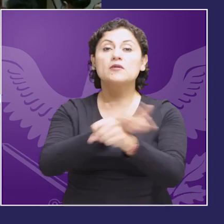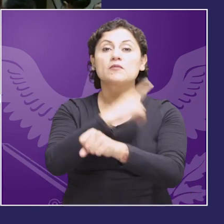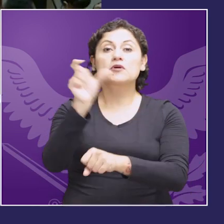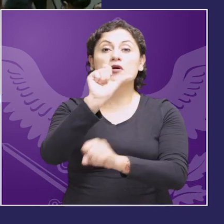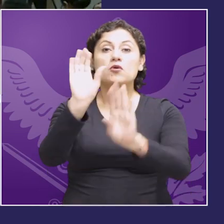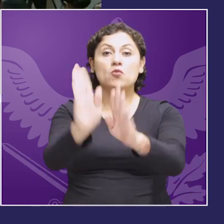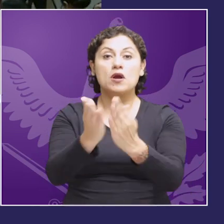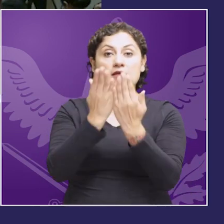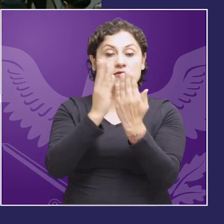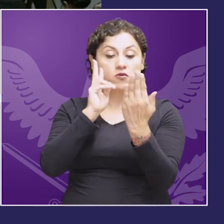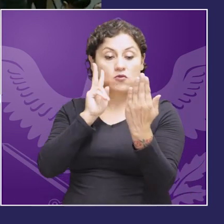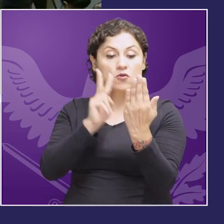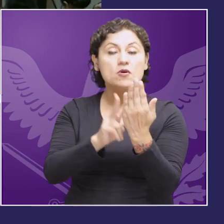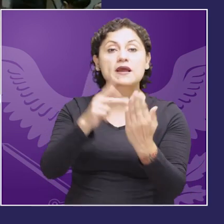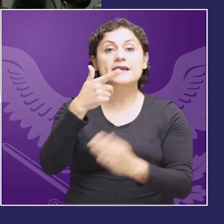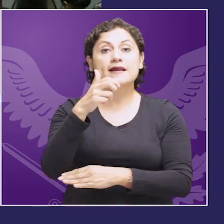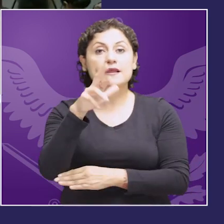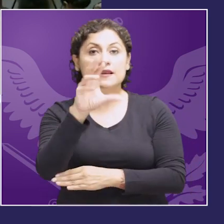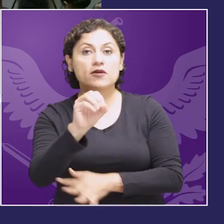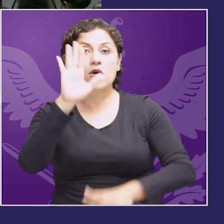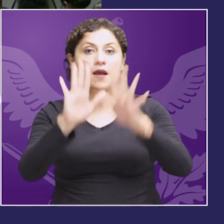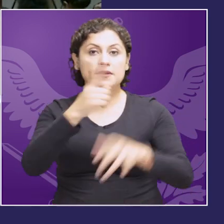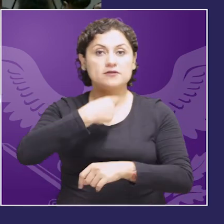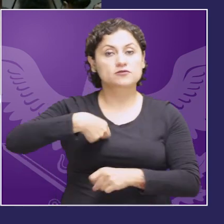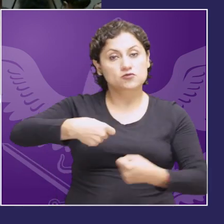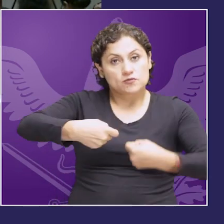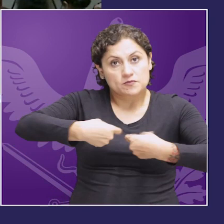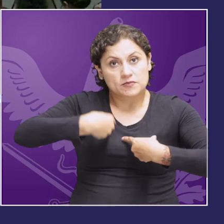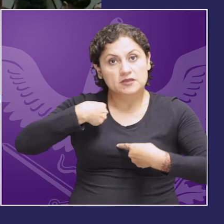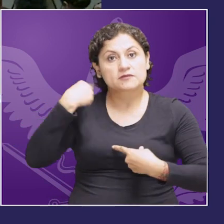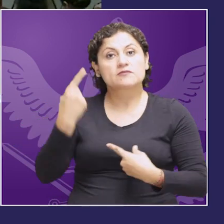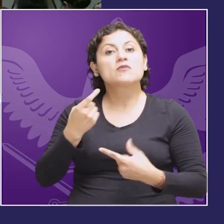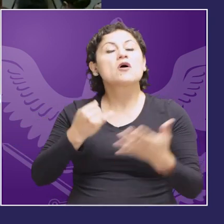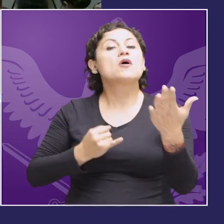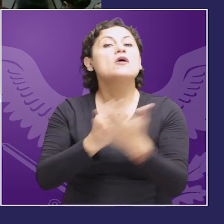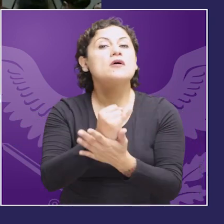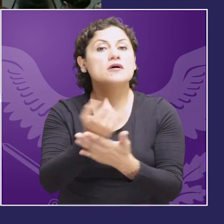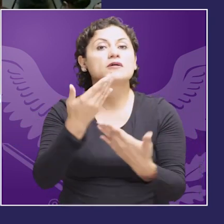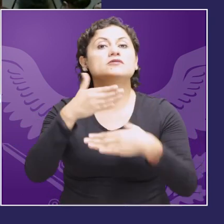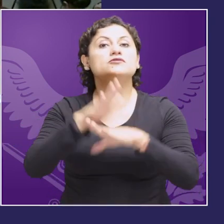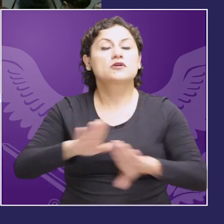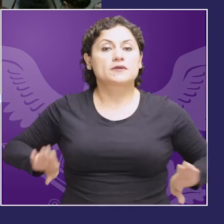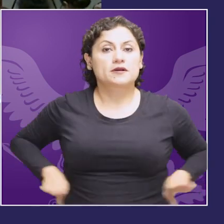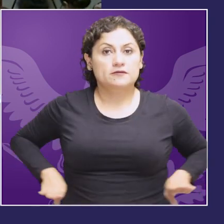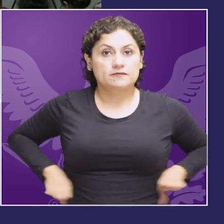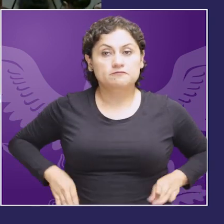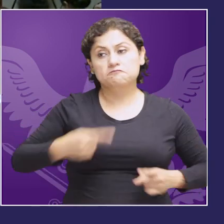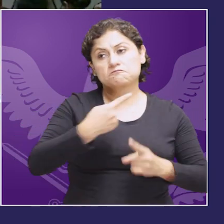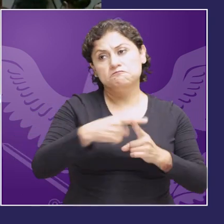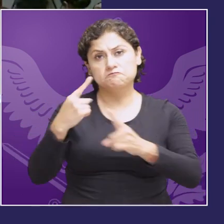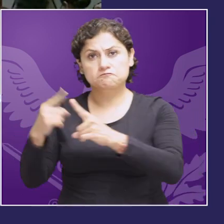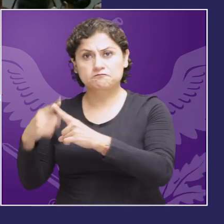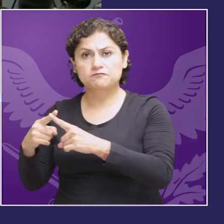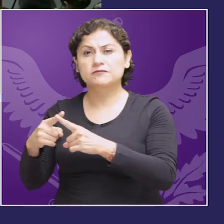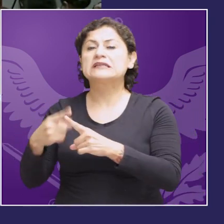de los estándares exigibles en cada servicio de justicia, identificamos desafíos mayores. No solo porque al abordar la violencia de